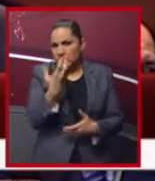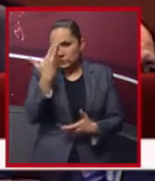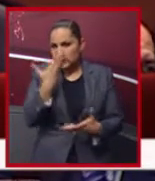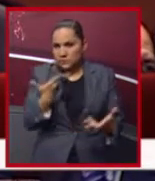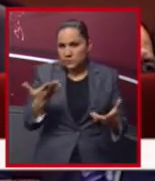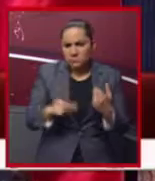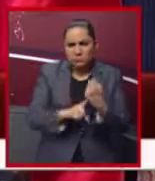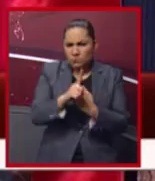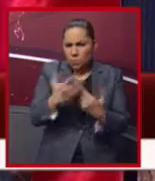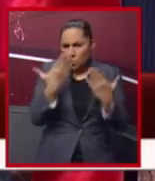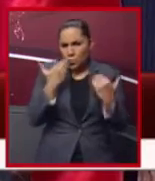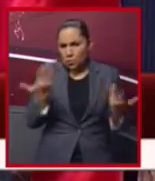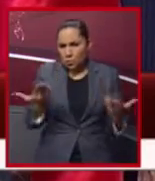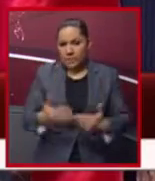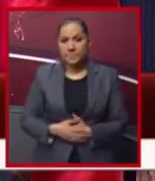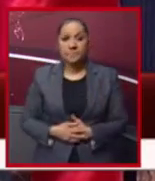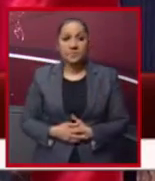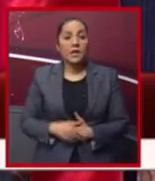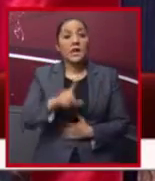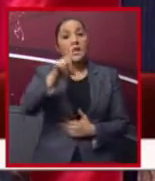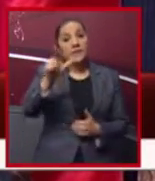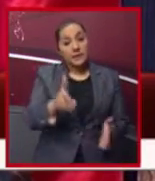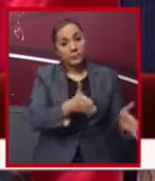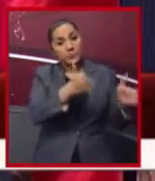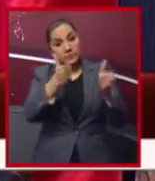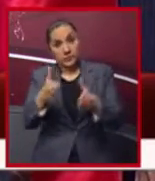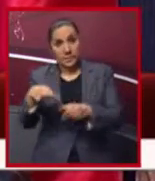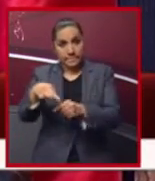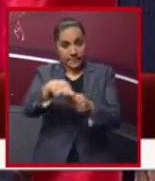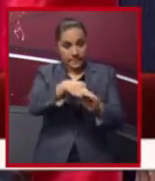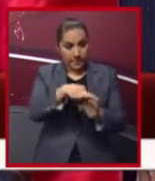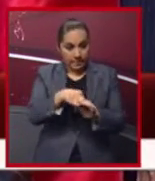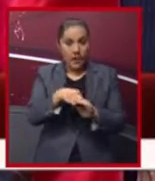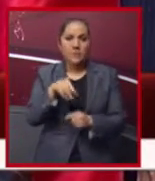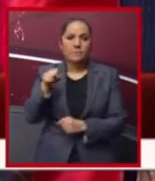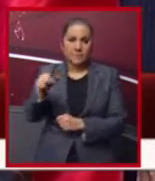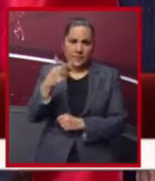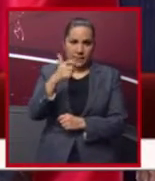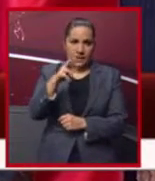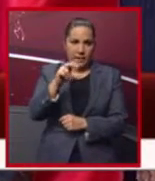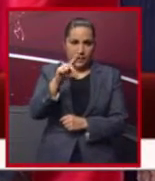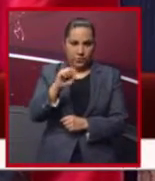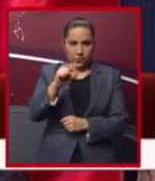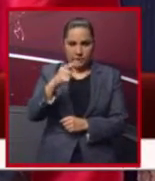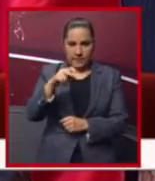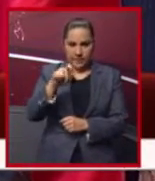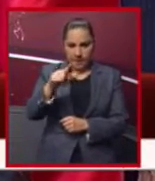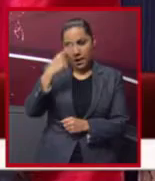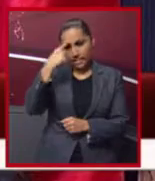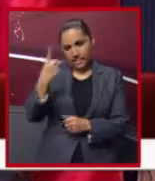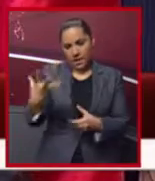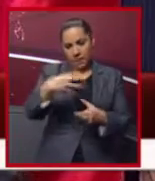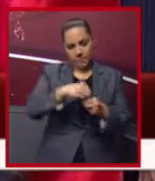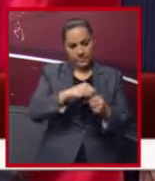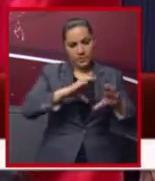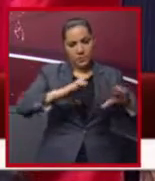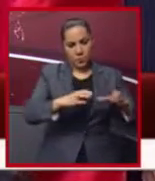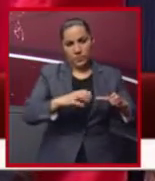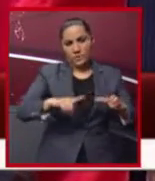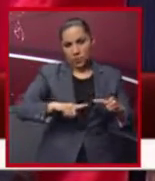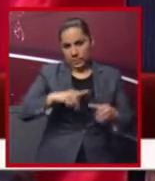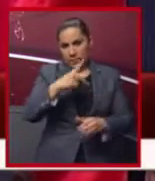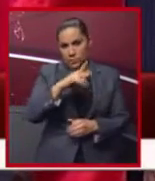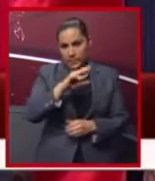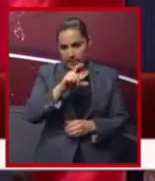interés. Bueno, posteriormente, en votación nominal, el nombramiento de Gerardo Esquivel Hernández como integrante de la Junta de Gobierno del Banco de México fue aprobado